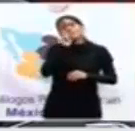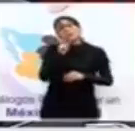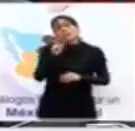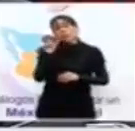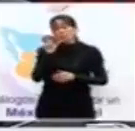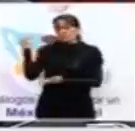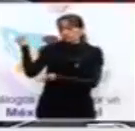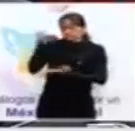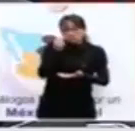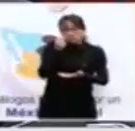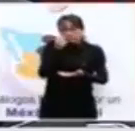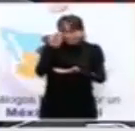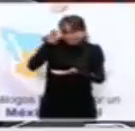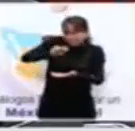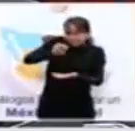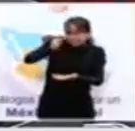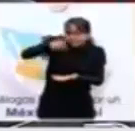recursos,